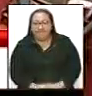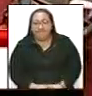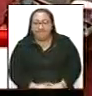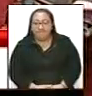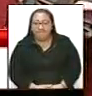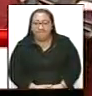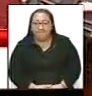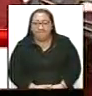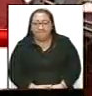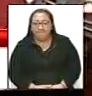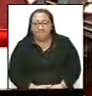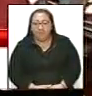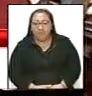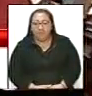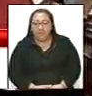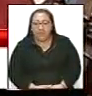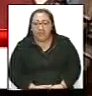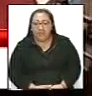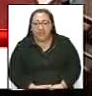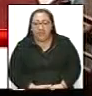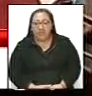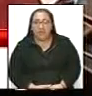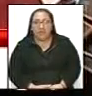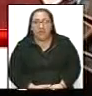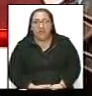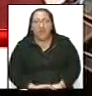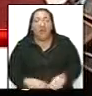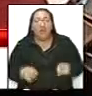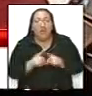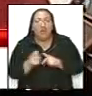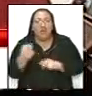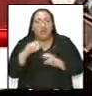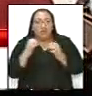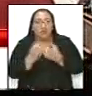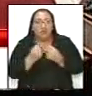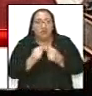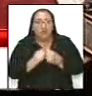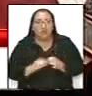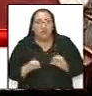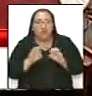integral. También precisó que acude al Congreso con la mayor